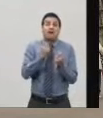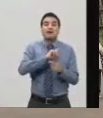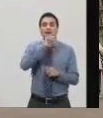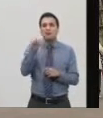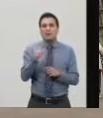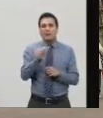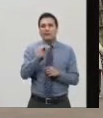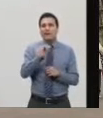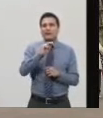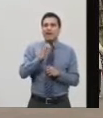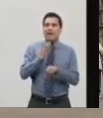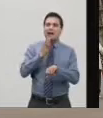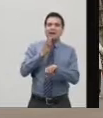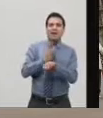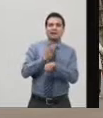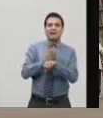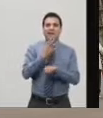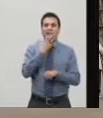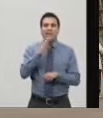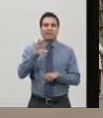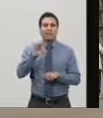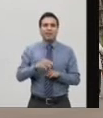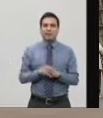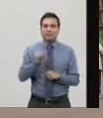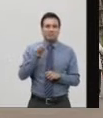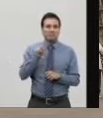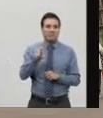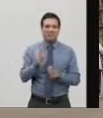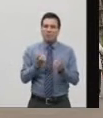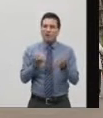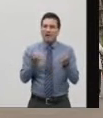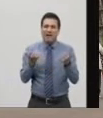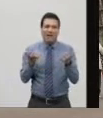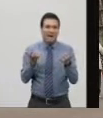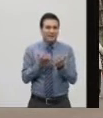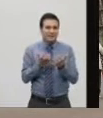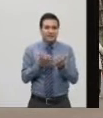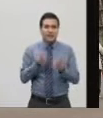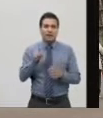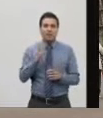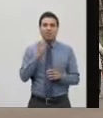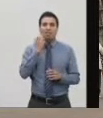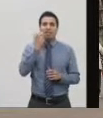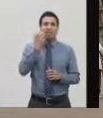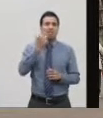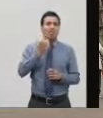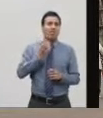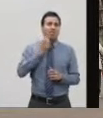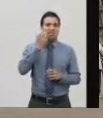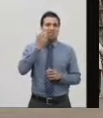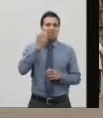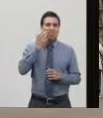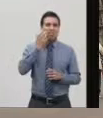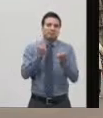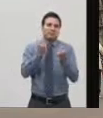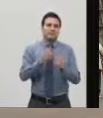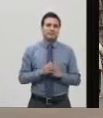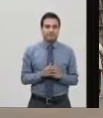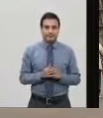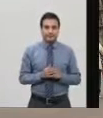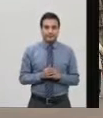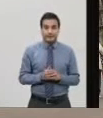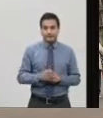electoral, constituyendo una conducta reincidente y por demás socarrona. Integrantes de este Consejo